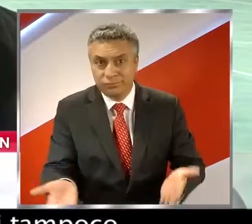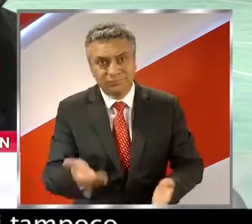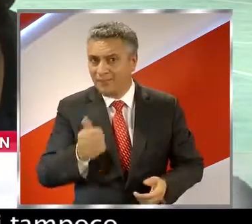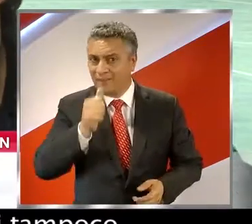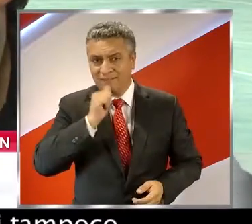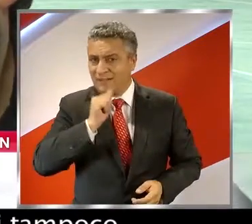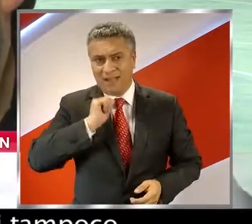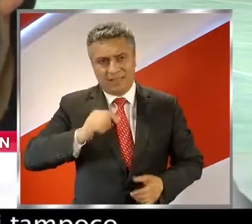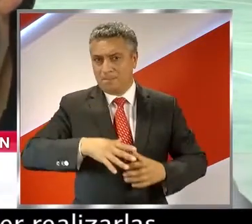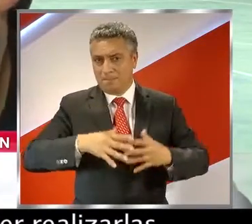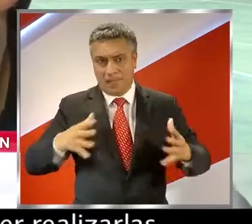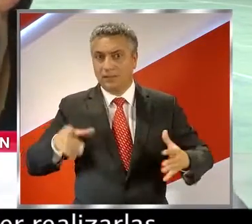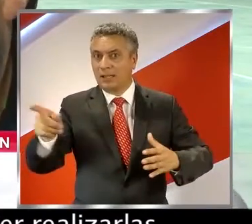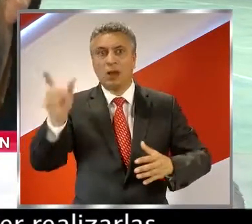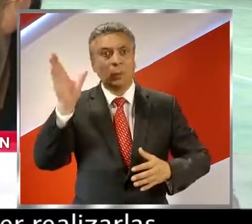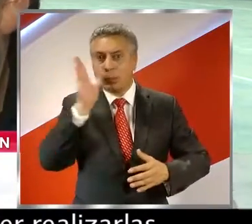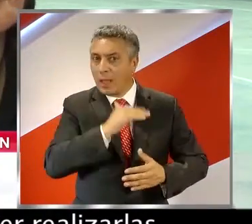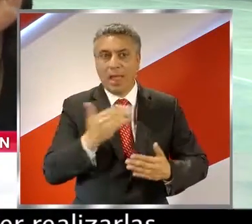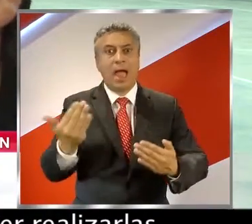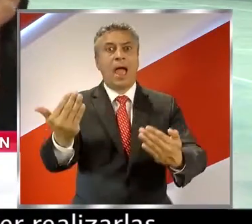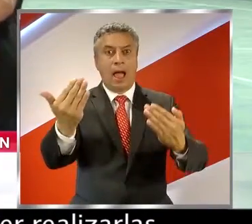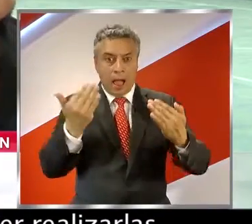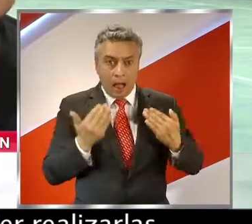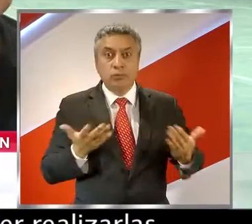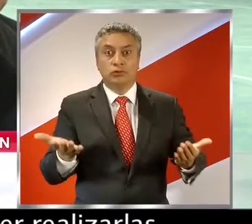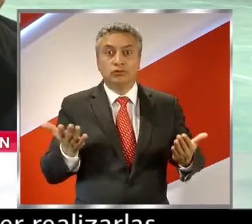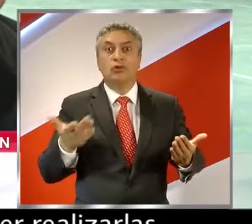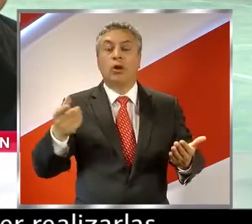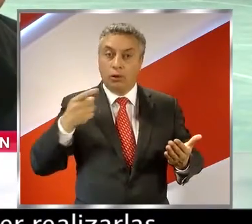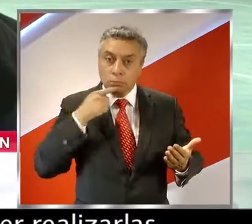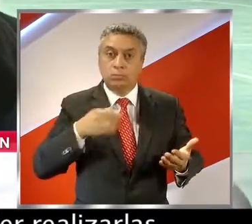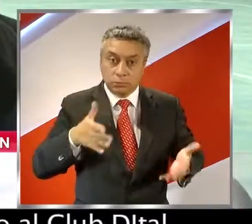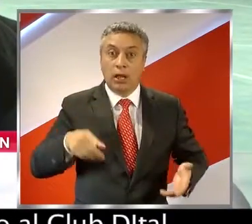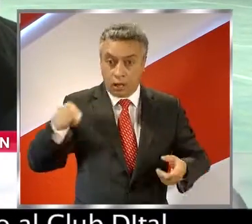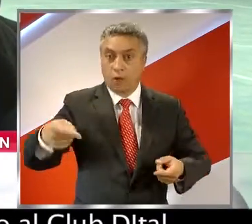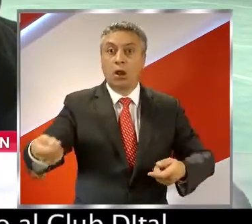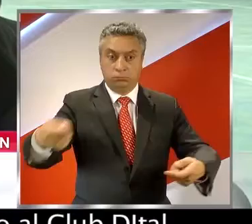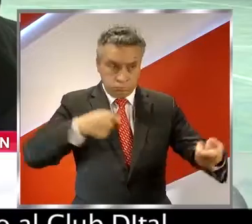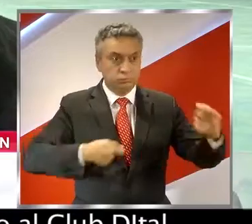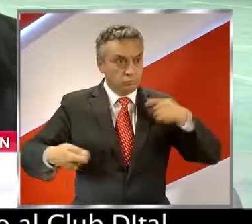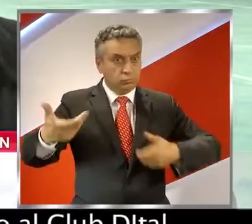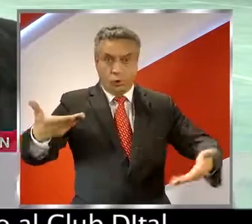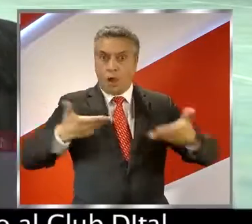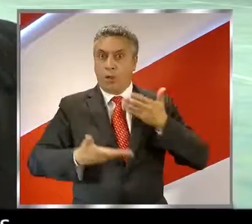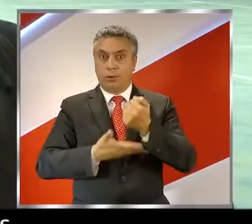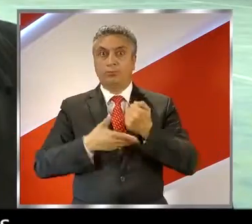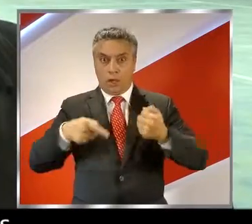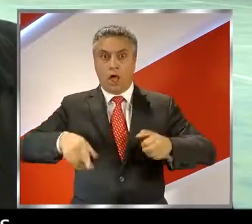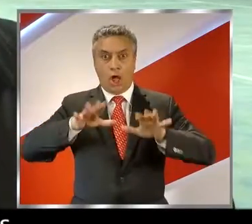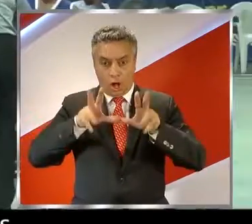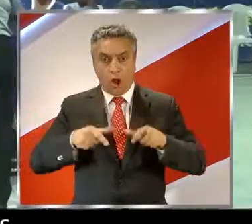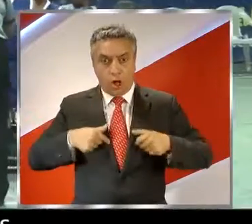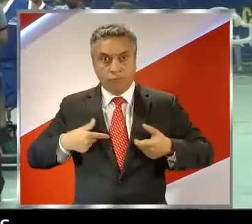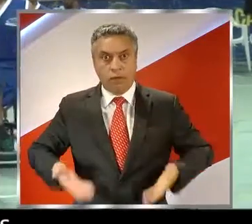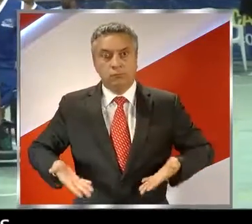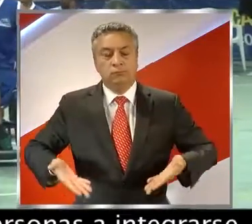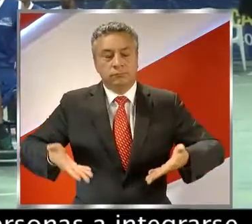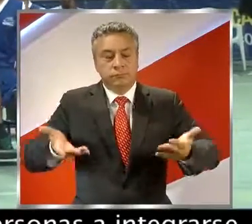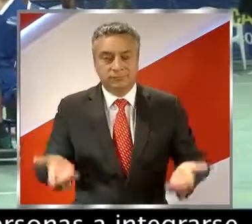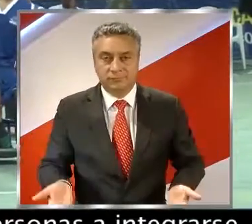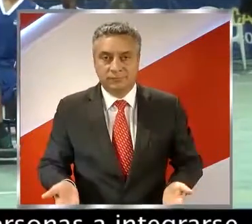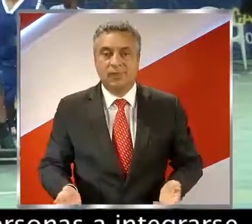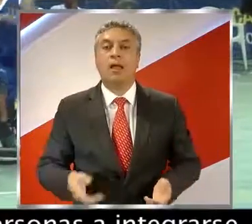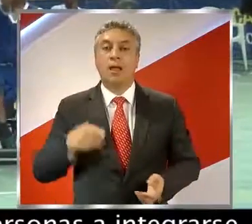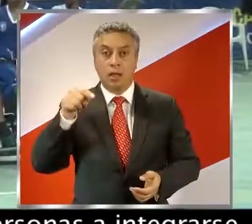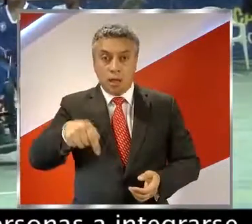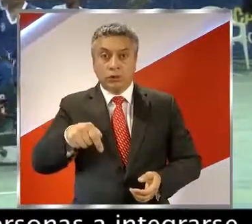actividades, ni tampoco el apoyo, ¿cierto?, económico, ¿cierto?, para poder realizarlas. Me alegro que estén apoyando al Club Dital en esta instancia. Una actividad